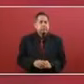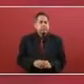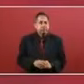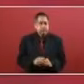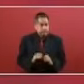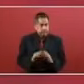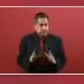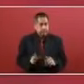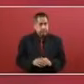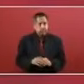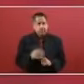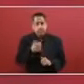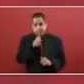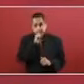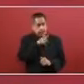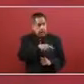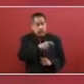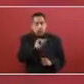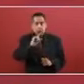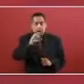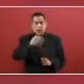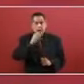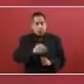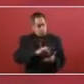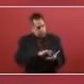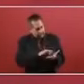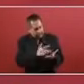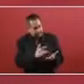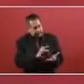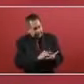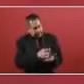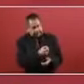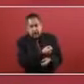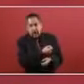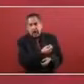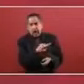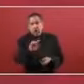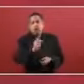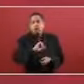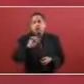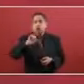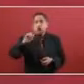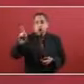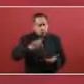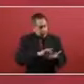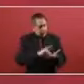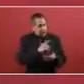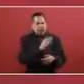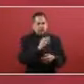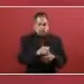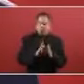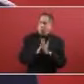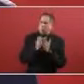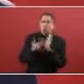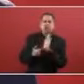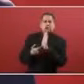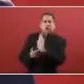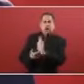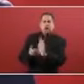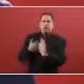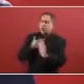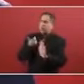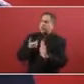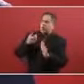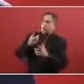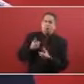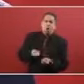O sea, y aceptaron. Yo tengo que agradecerle mucho a todos los servidores públicos que por